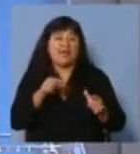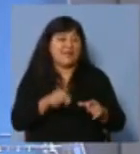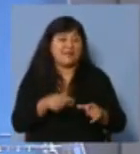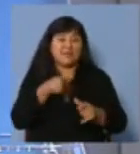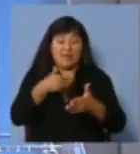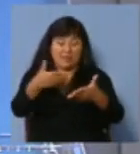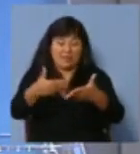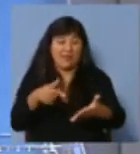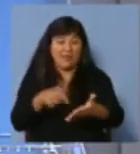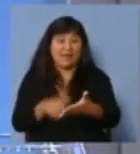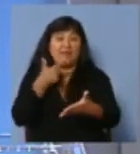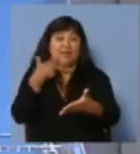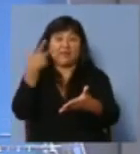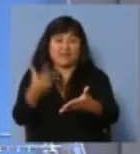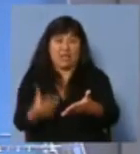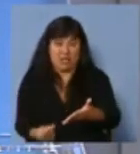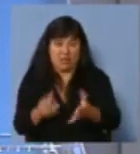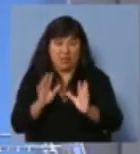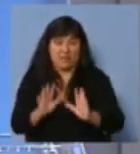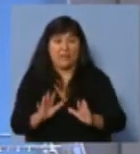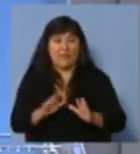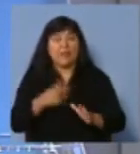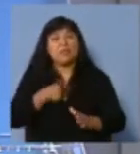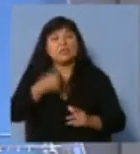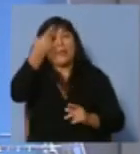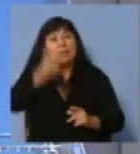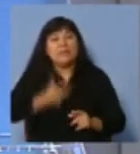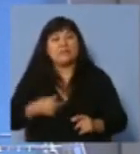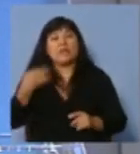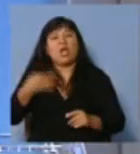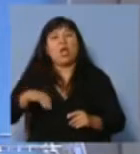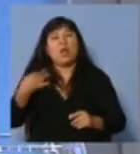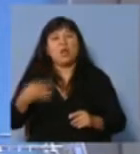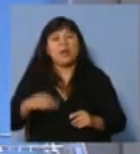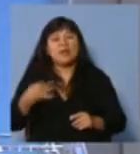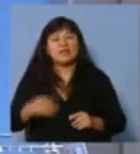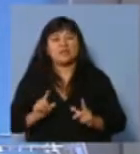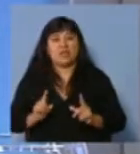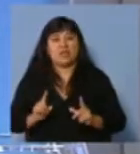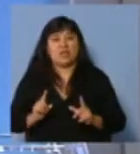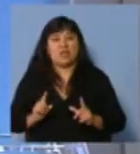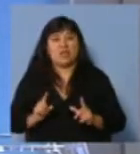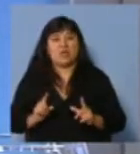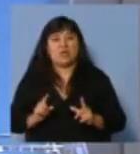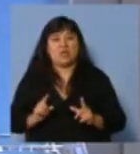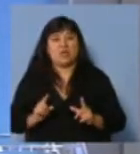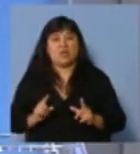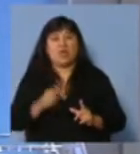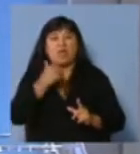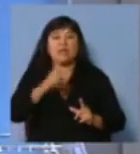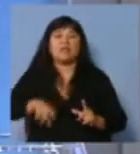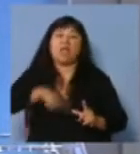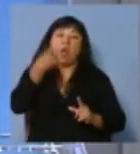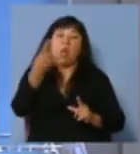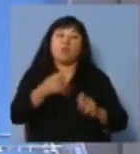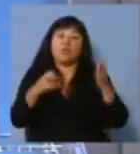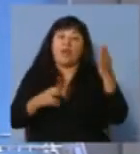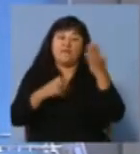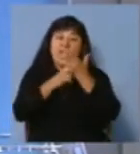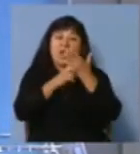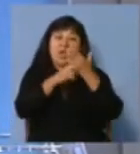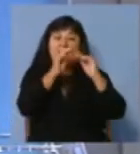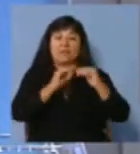la facultad de la obligación de mandar a un fiscal superior de un tribunal de